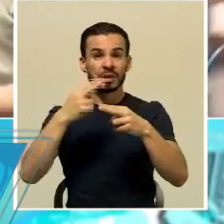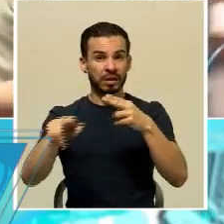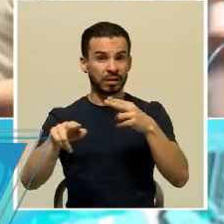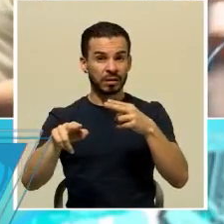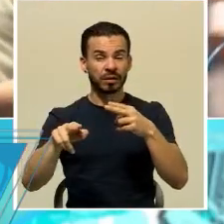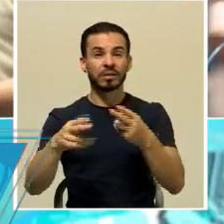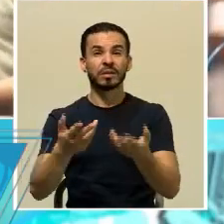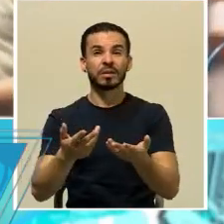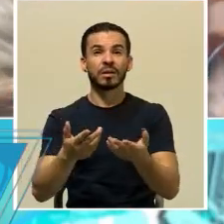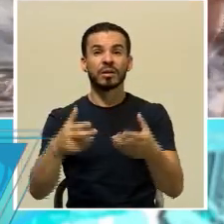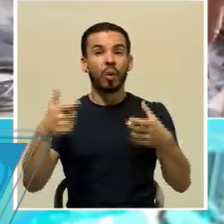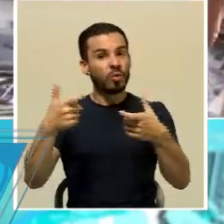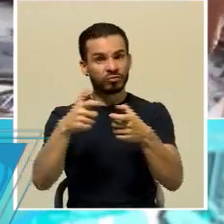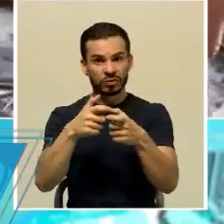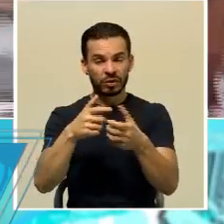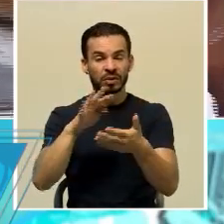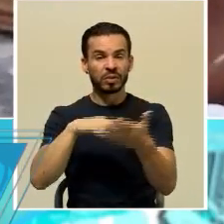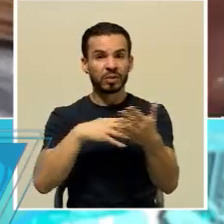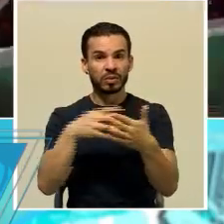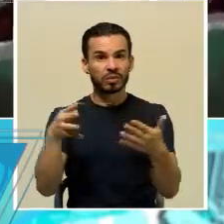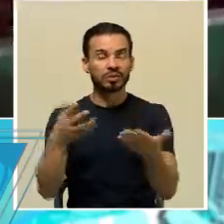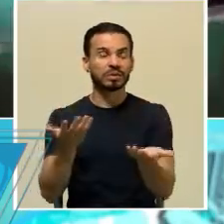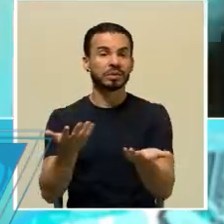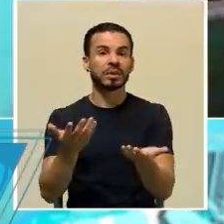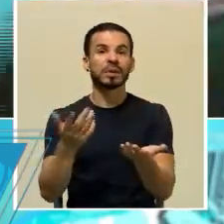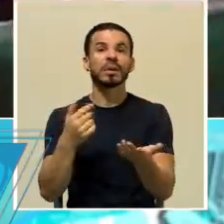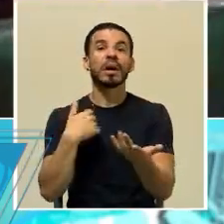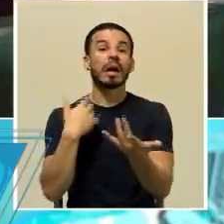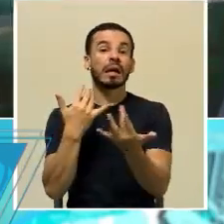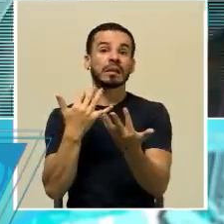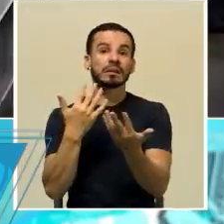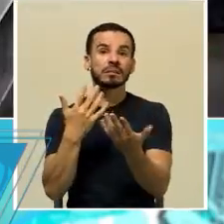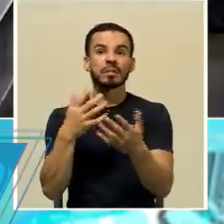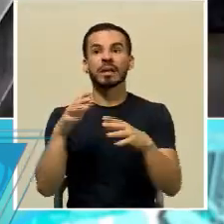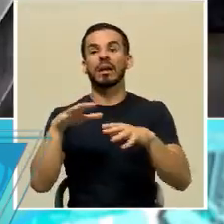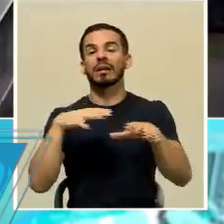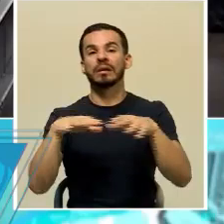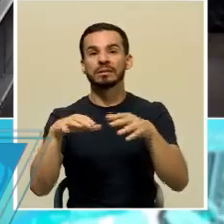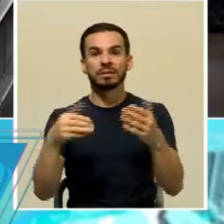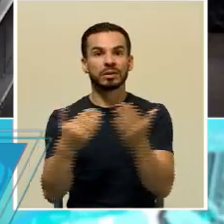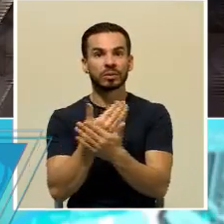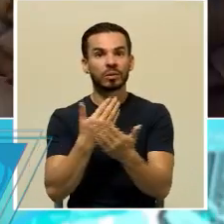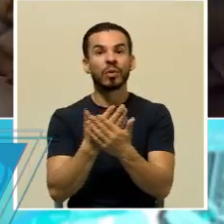temporalmente reducidos o a la espera de reactivar